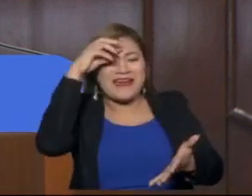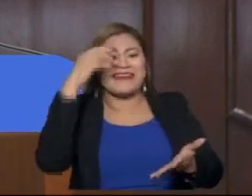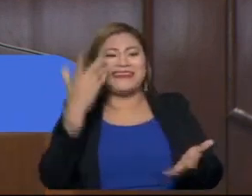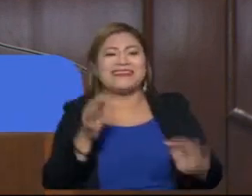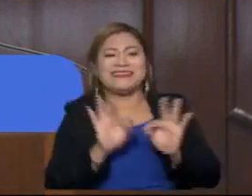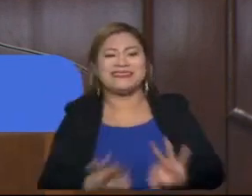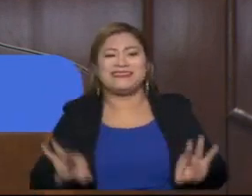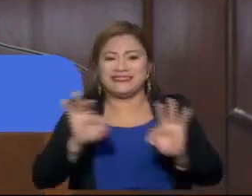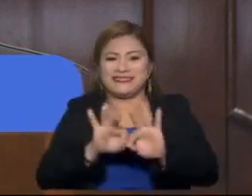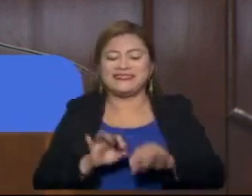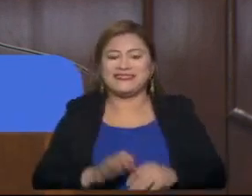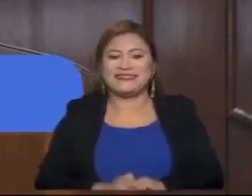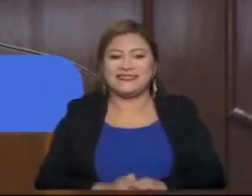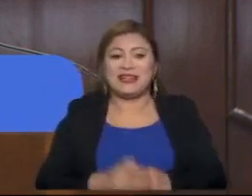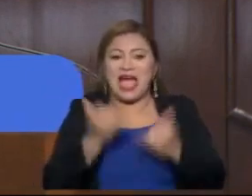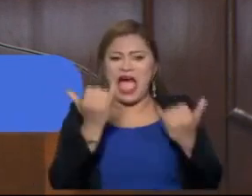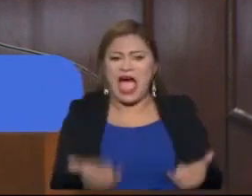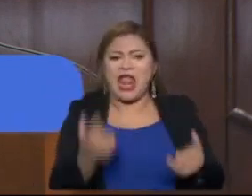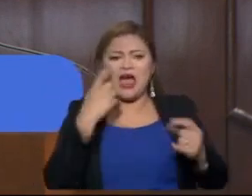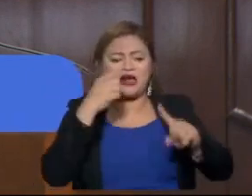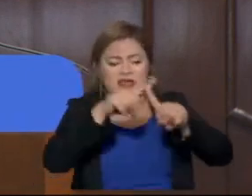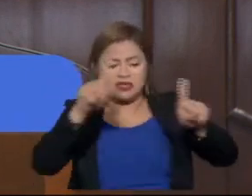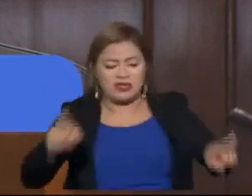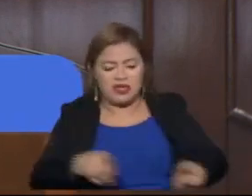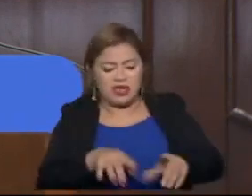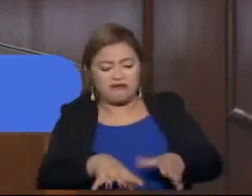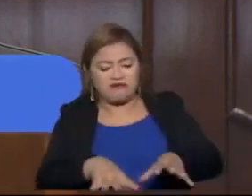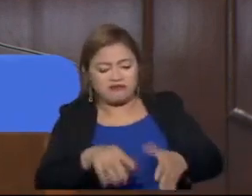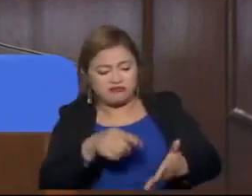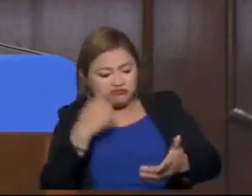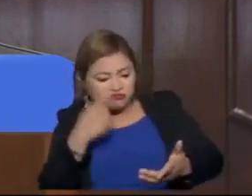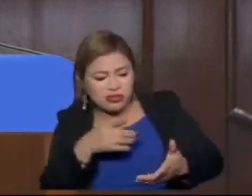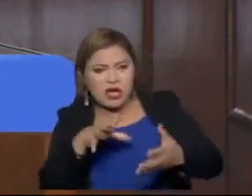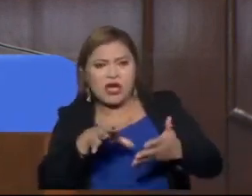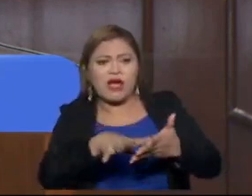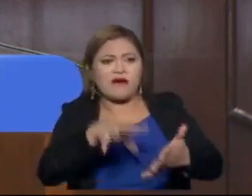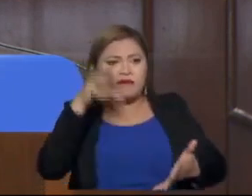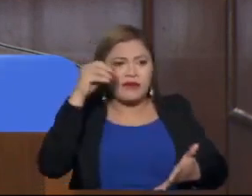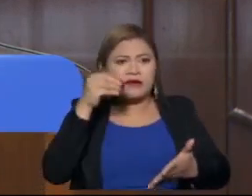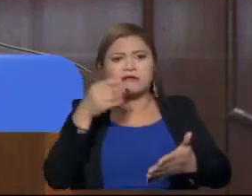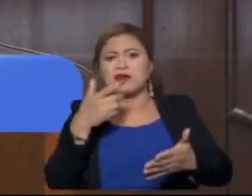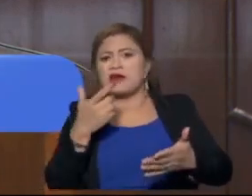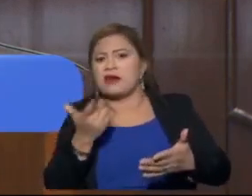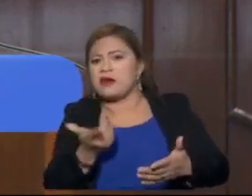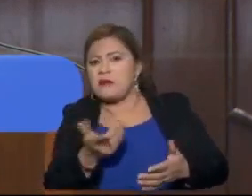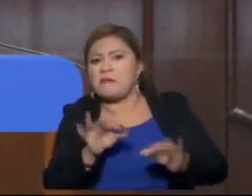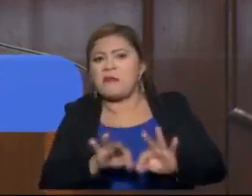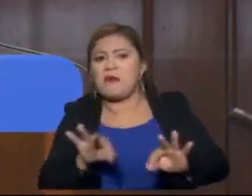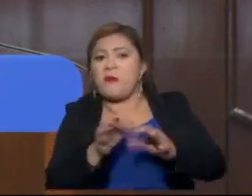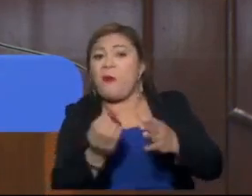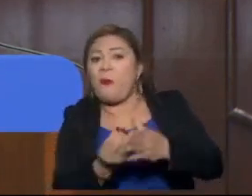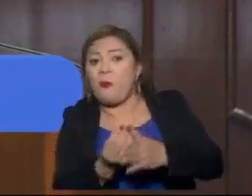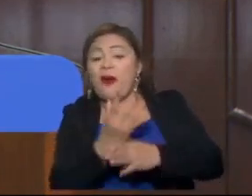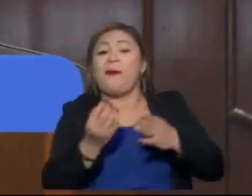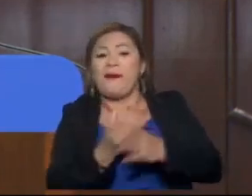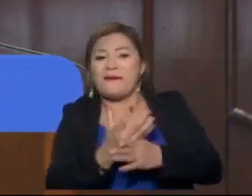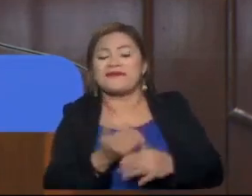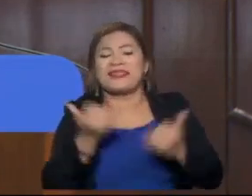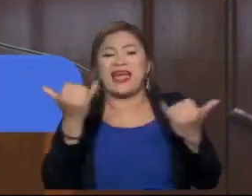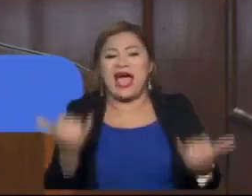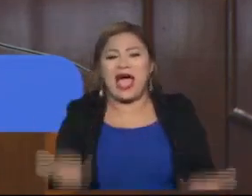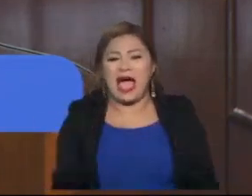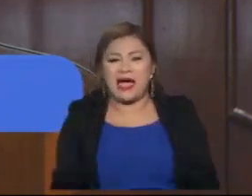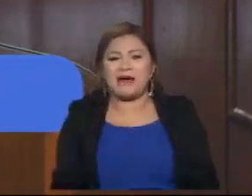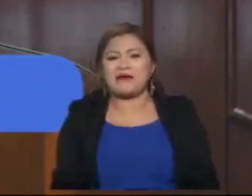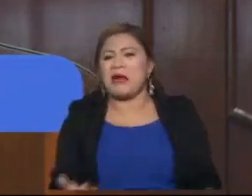la plataforma STER, un sistema de aprendizaje basado en Moodle, plataforma que hoy nos permite